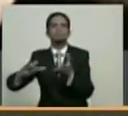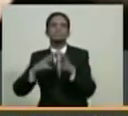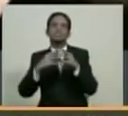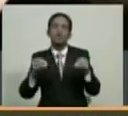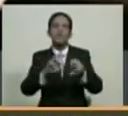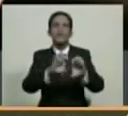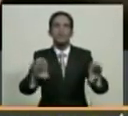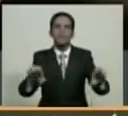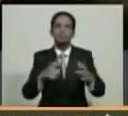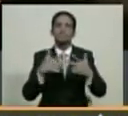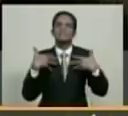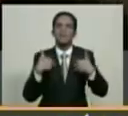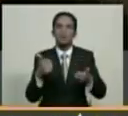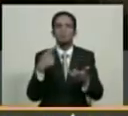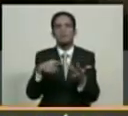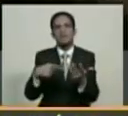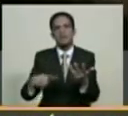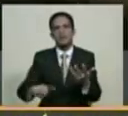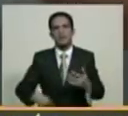modalidad.